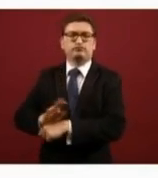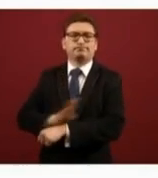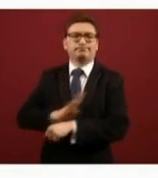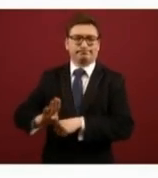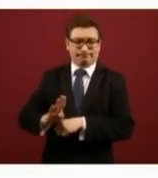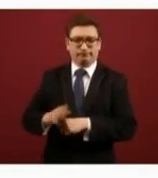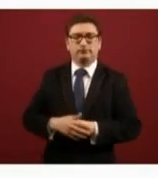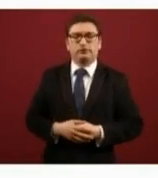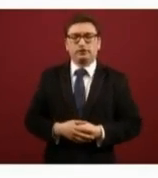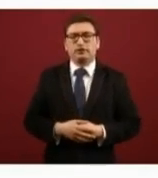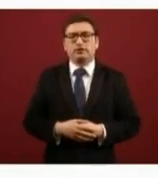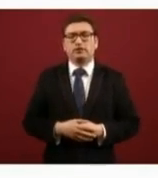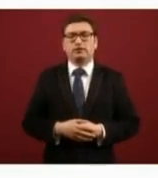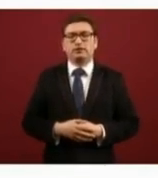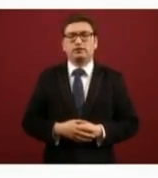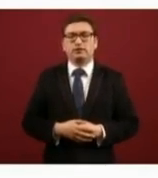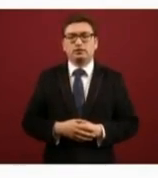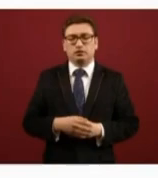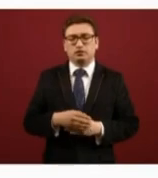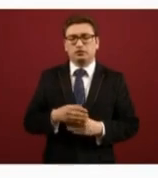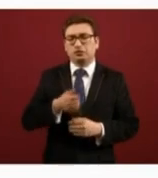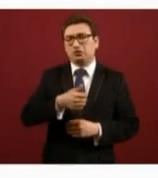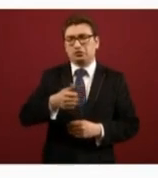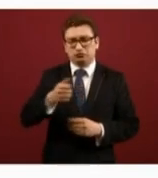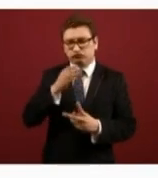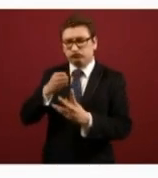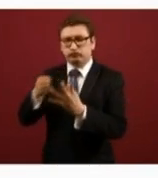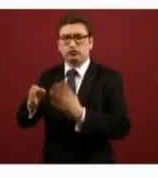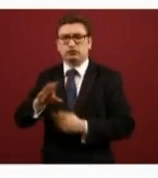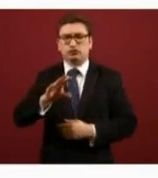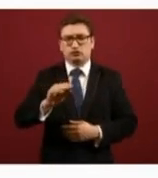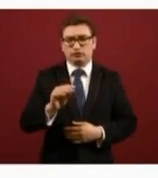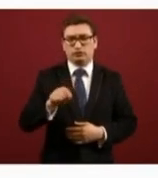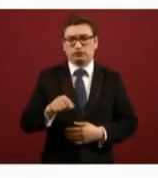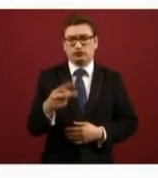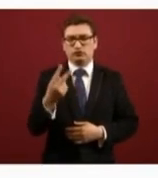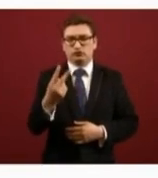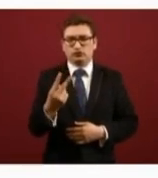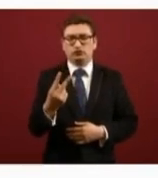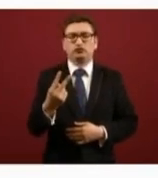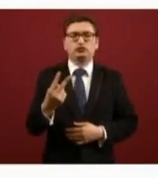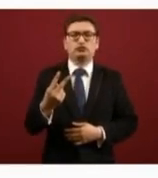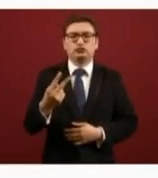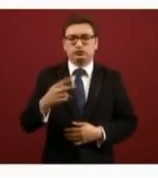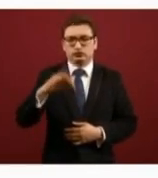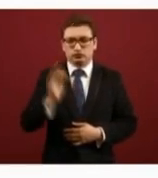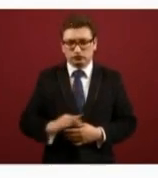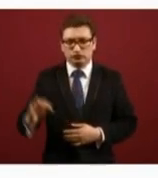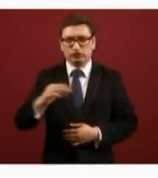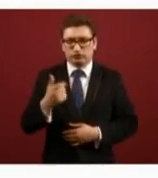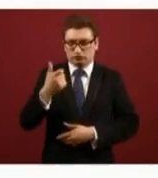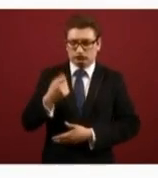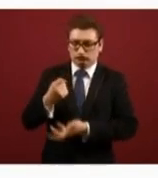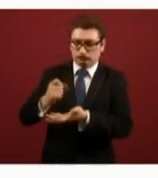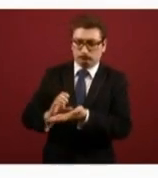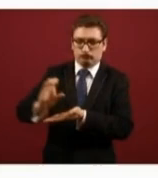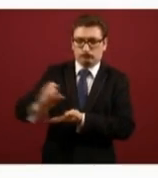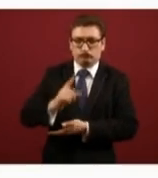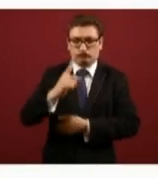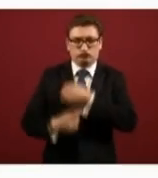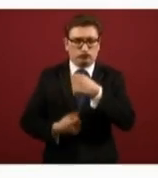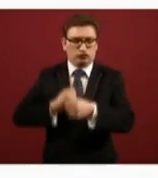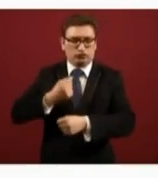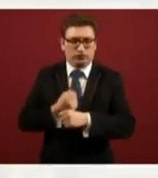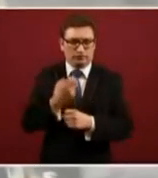y un avance de canalización del 90.2% del total del presupuesto anual establecido para